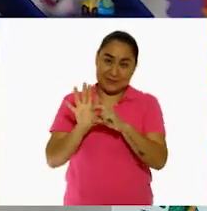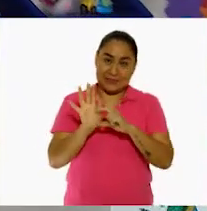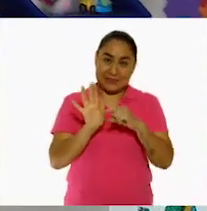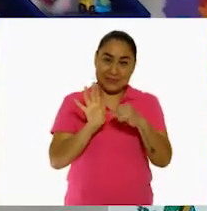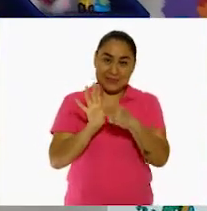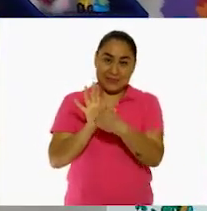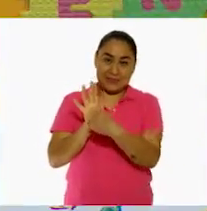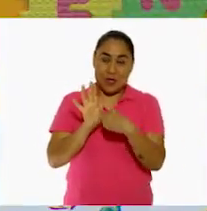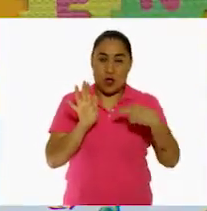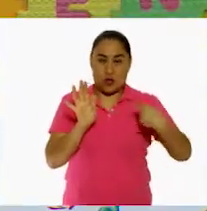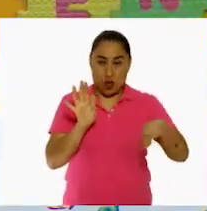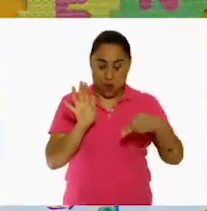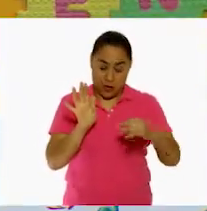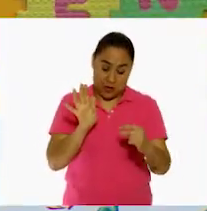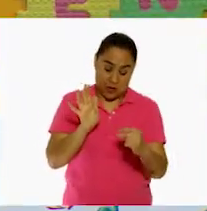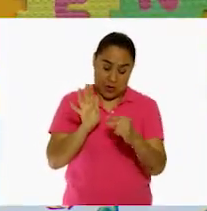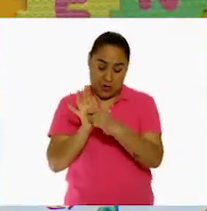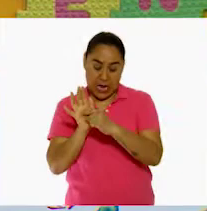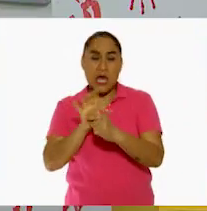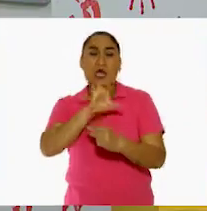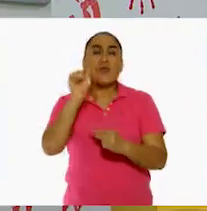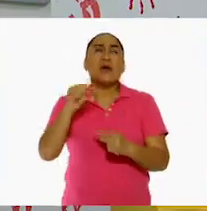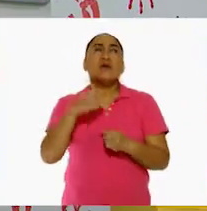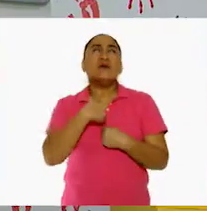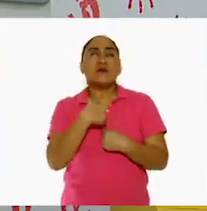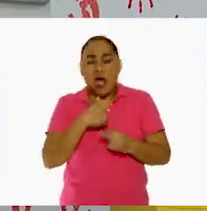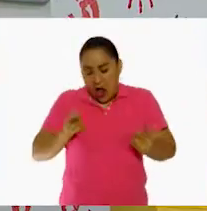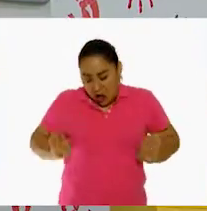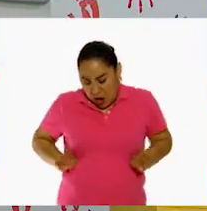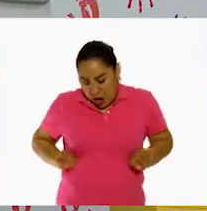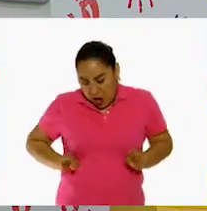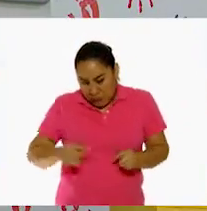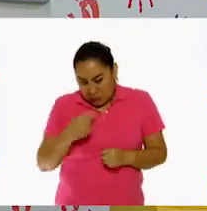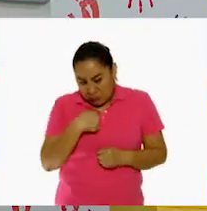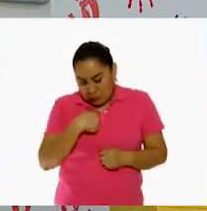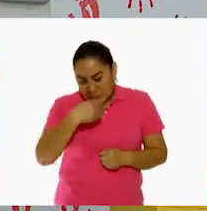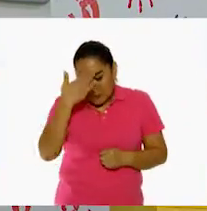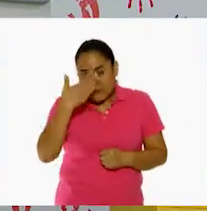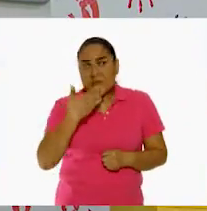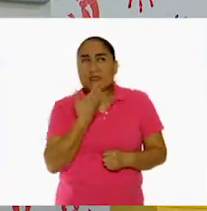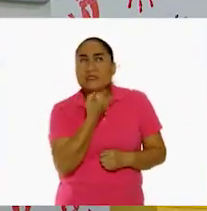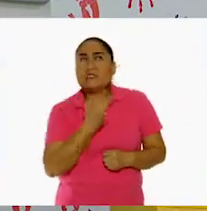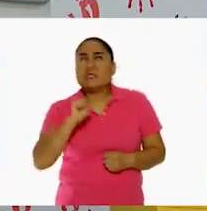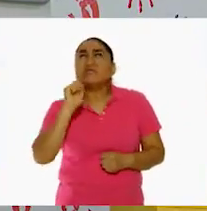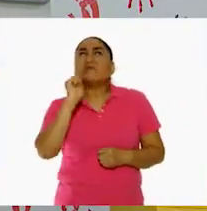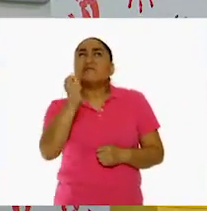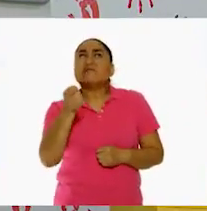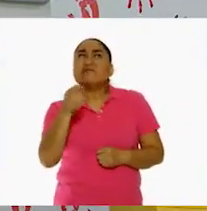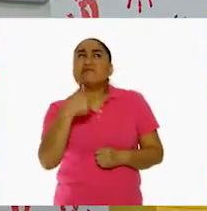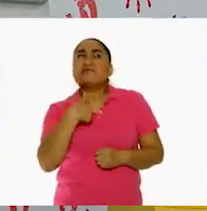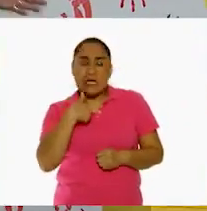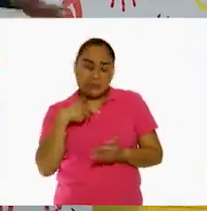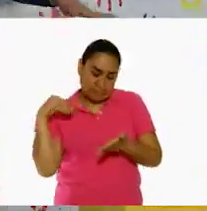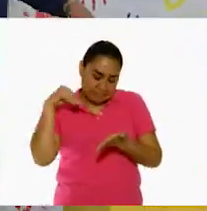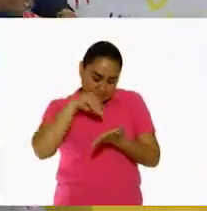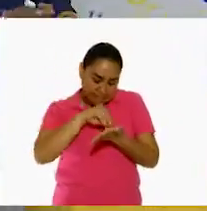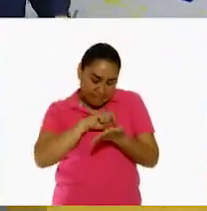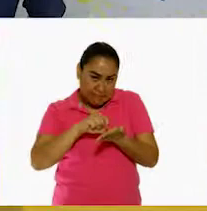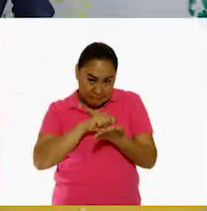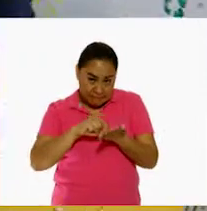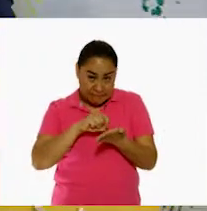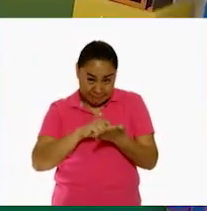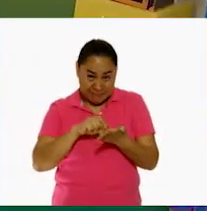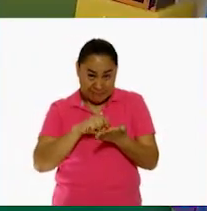poner una habilidad o cualidad que cada uno considere que tiene. Ah, muy bien. En la cual sea hábil, ¿sí?